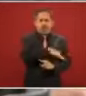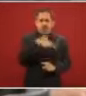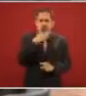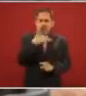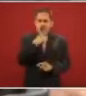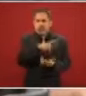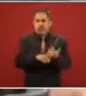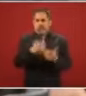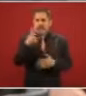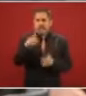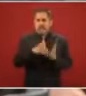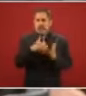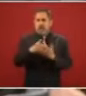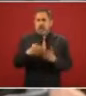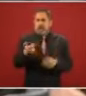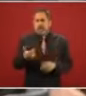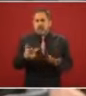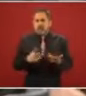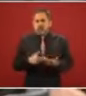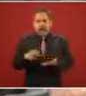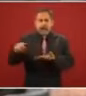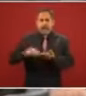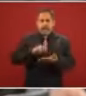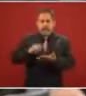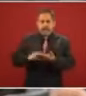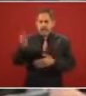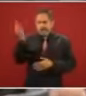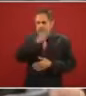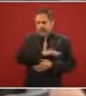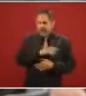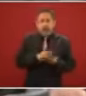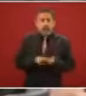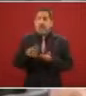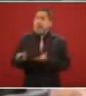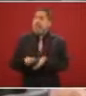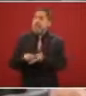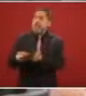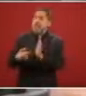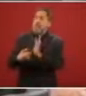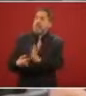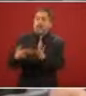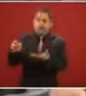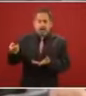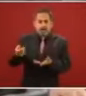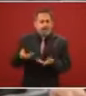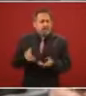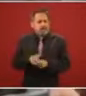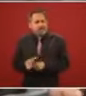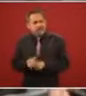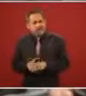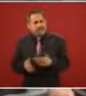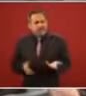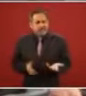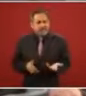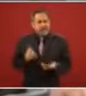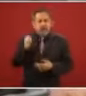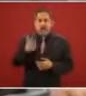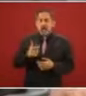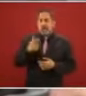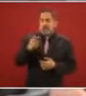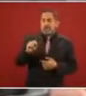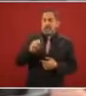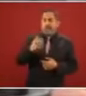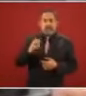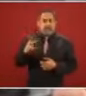millones de pesos por presentar firmas falsas, apócrifas, perdón. ¿Cuál es? No sé si el secretario de Hacienda